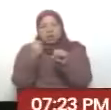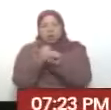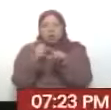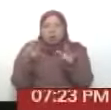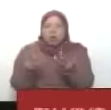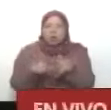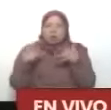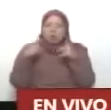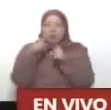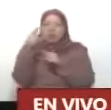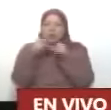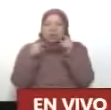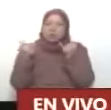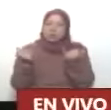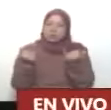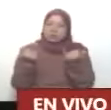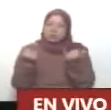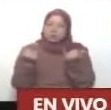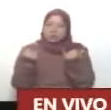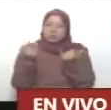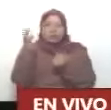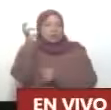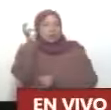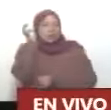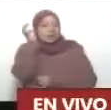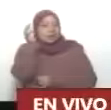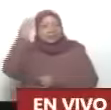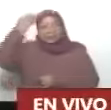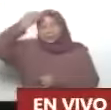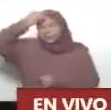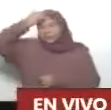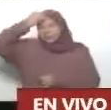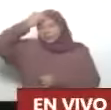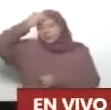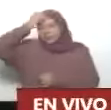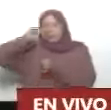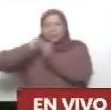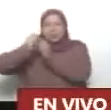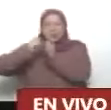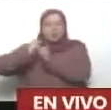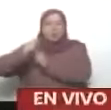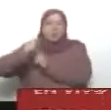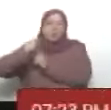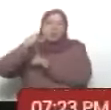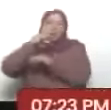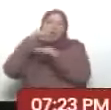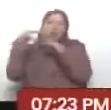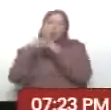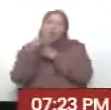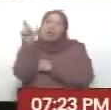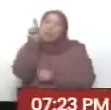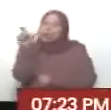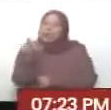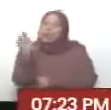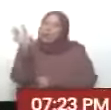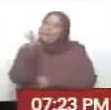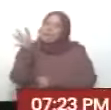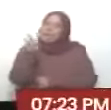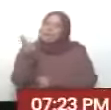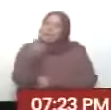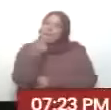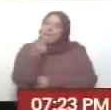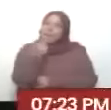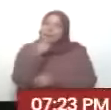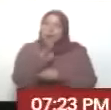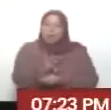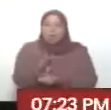estrella, la reina. La octava estrella de Guayana, la estrella más preciada y más hermosa, que más hay que cuidar